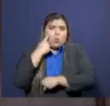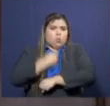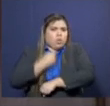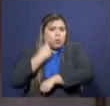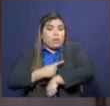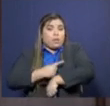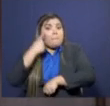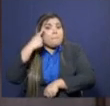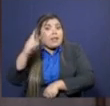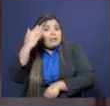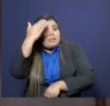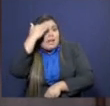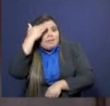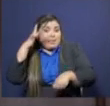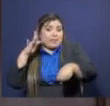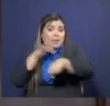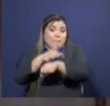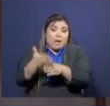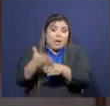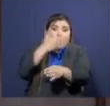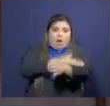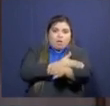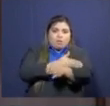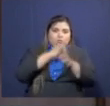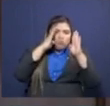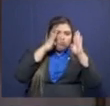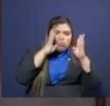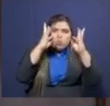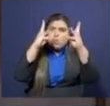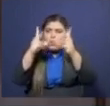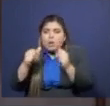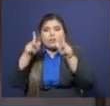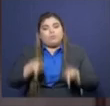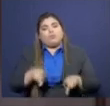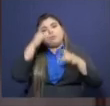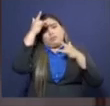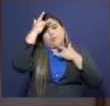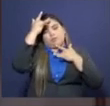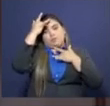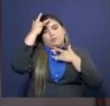enfocadas en los barrios de mayor contagio.